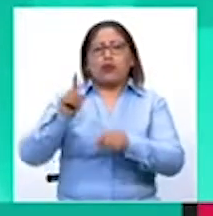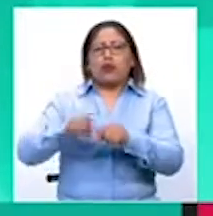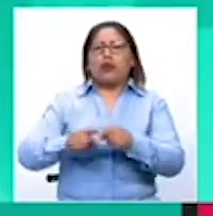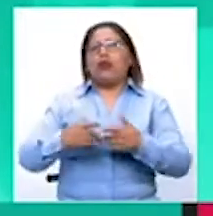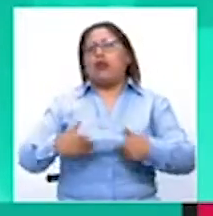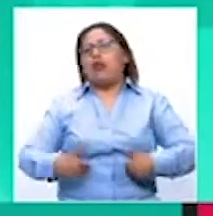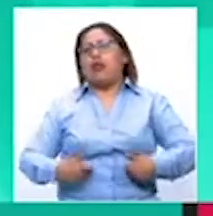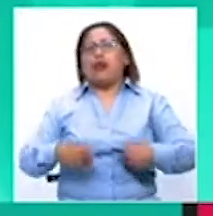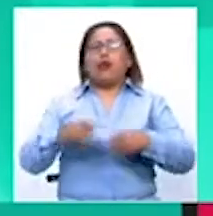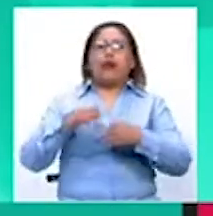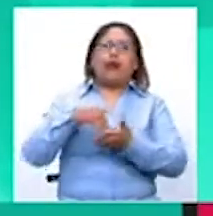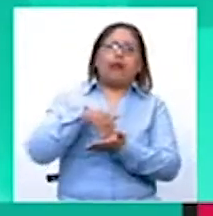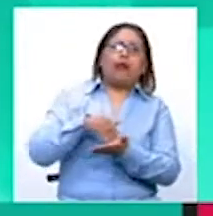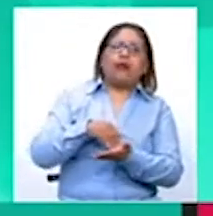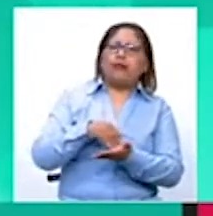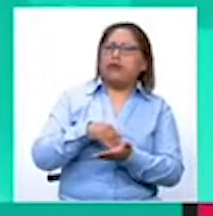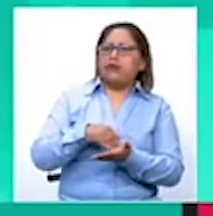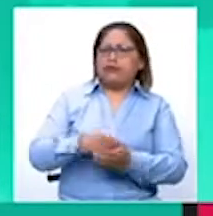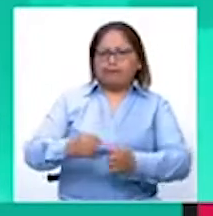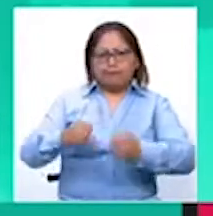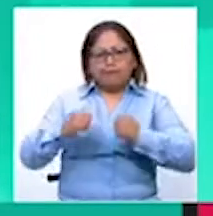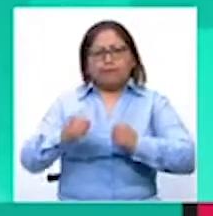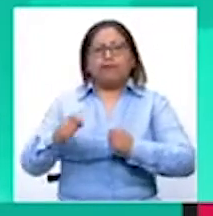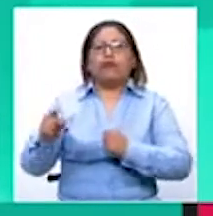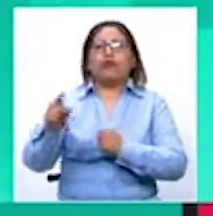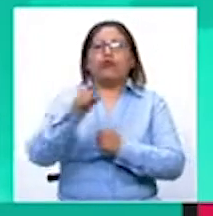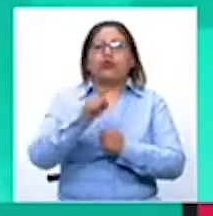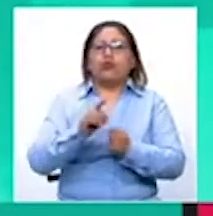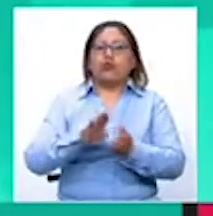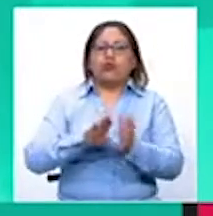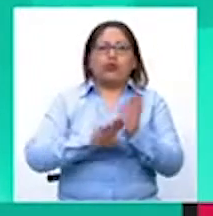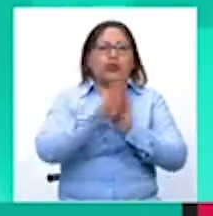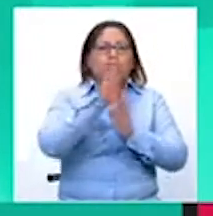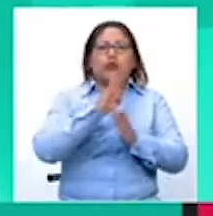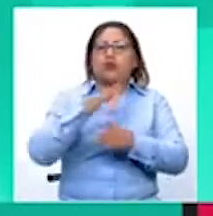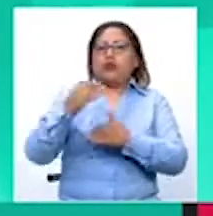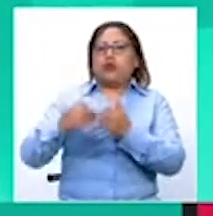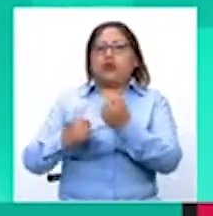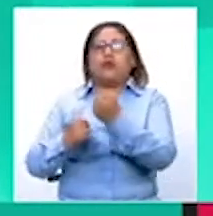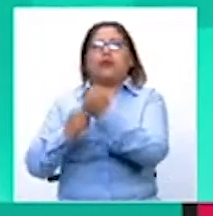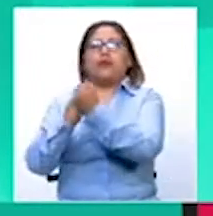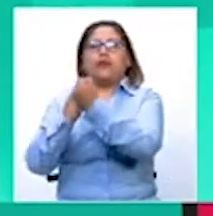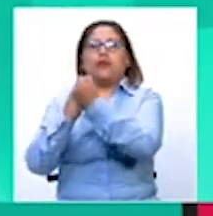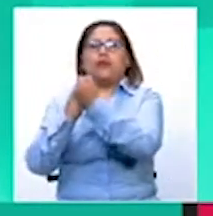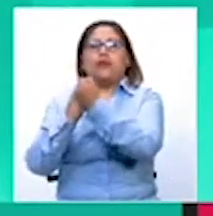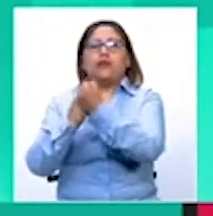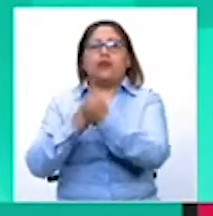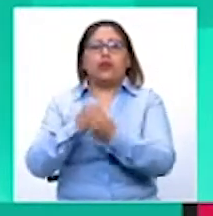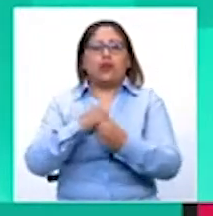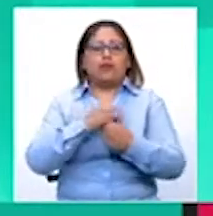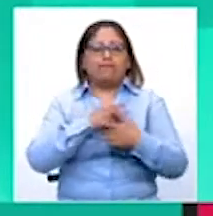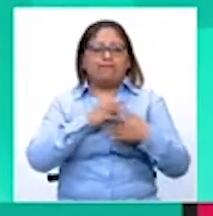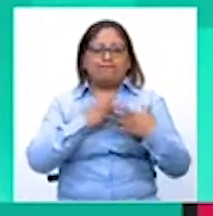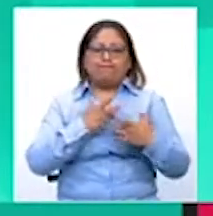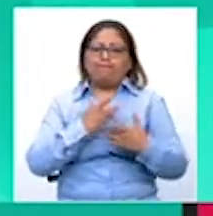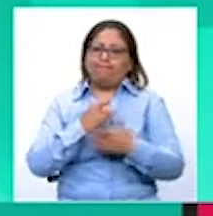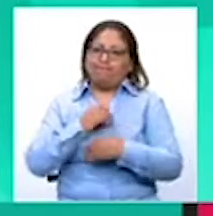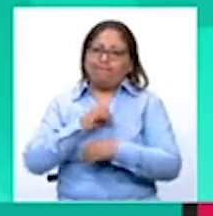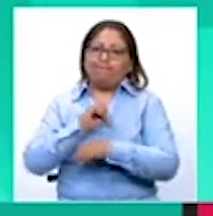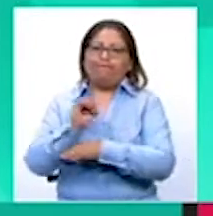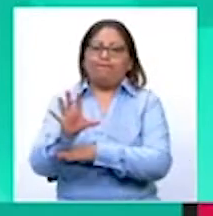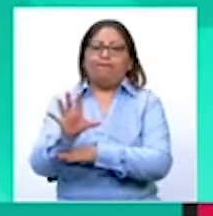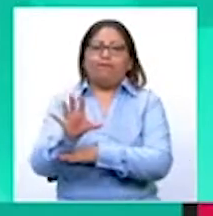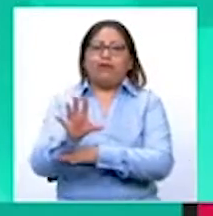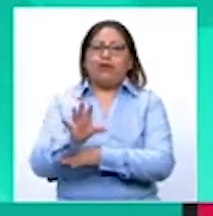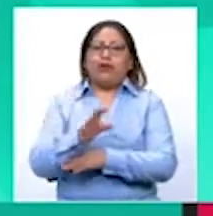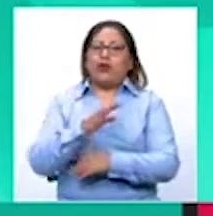pecuaria, vamos a fortalecer al 100%, esa es palabra mía, lo digo de todo corazón. Yo vengo desde